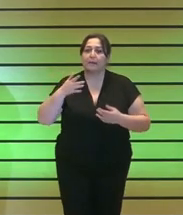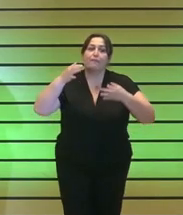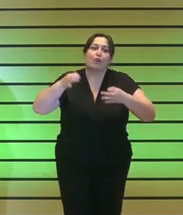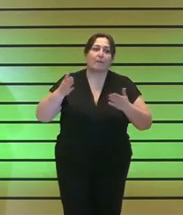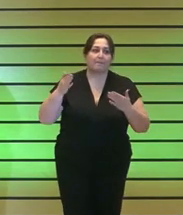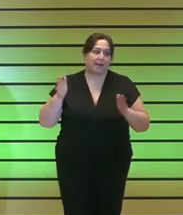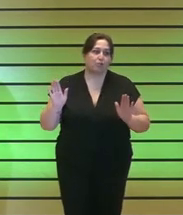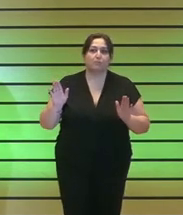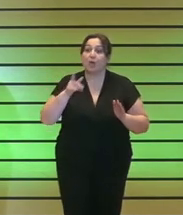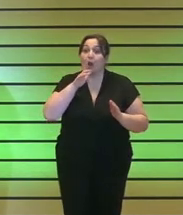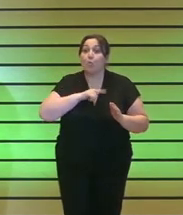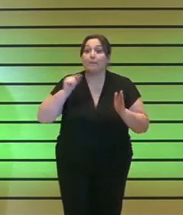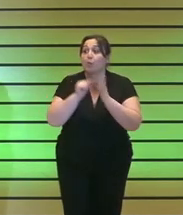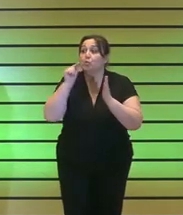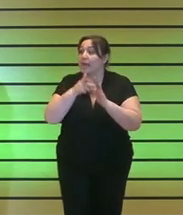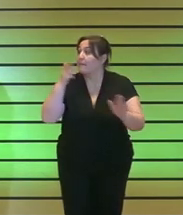rápida